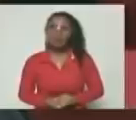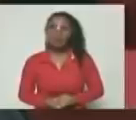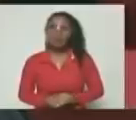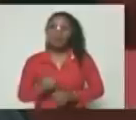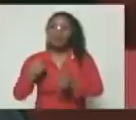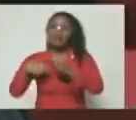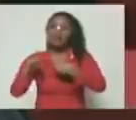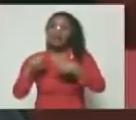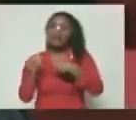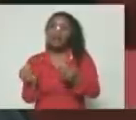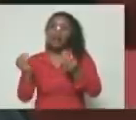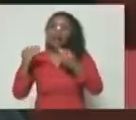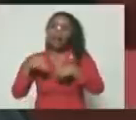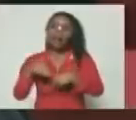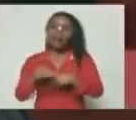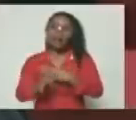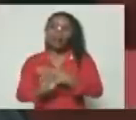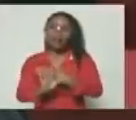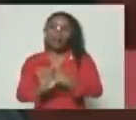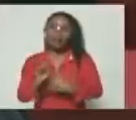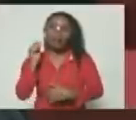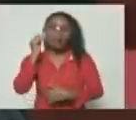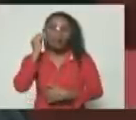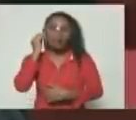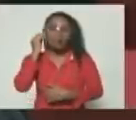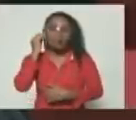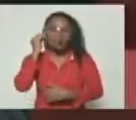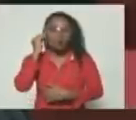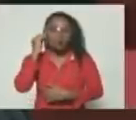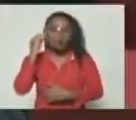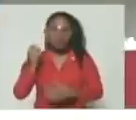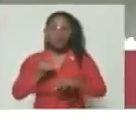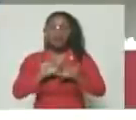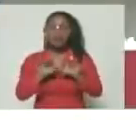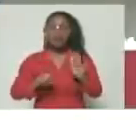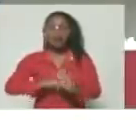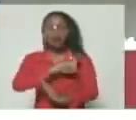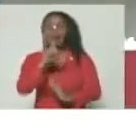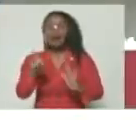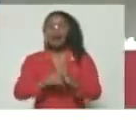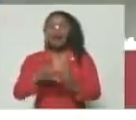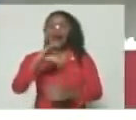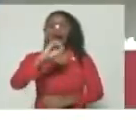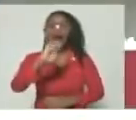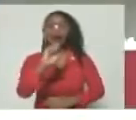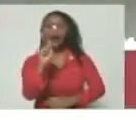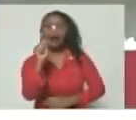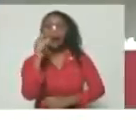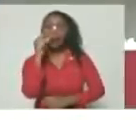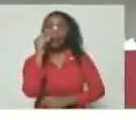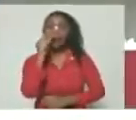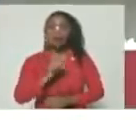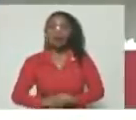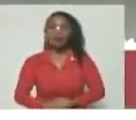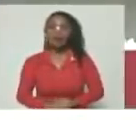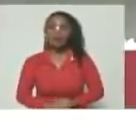Negociación y Acuerdo, que estuvo el entonces secretario general de la OEA, César Gaviria.